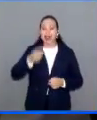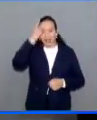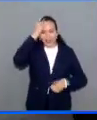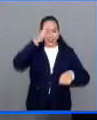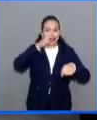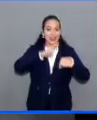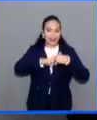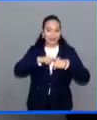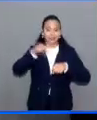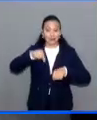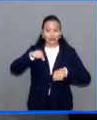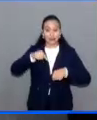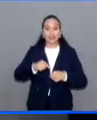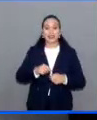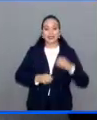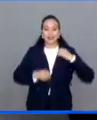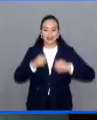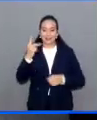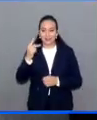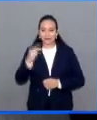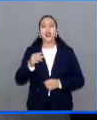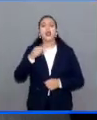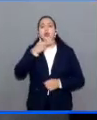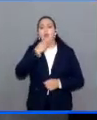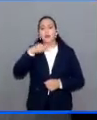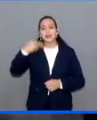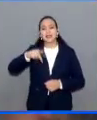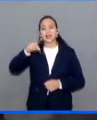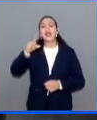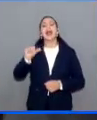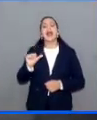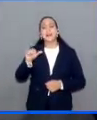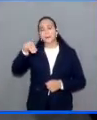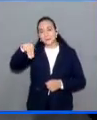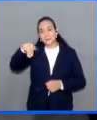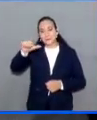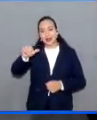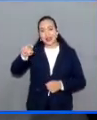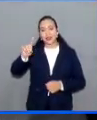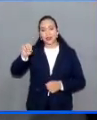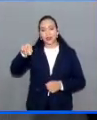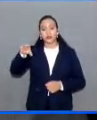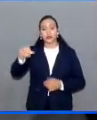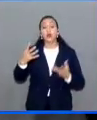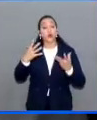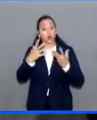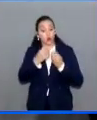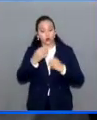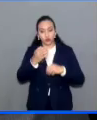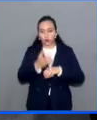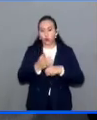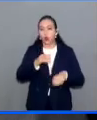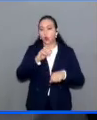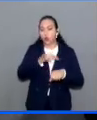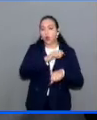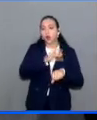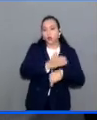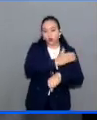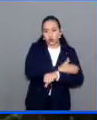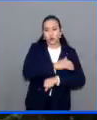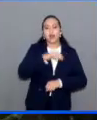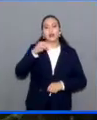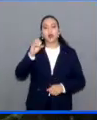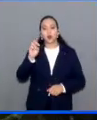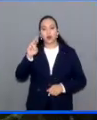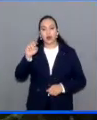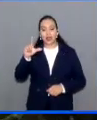en compañía del director del Centro de Estudios Constitucionales, Orlando Aragón, explicarán en un lenguaje sencillo los temas